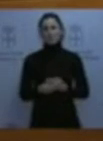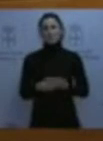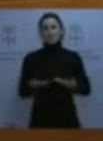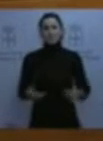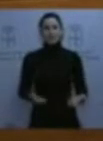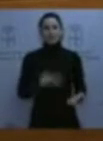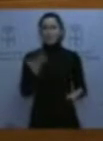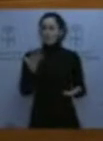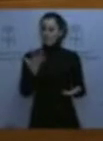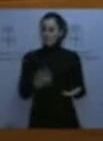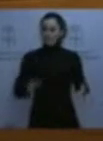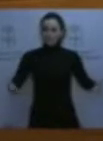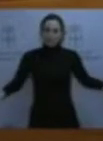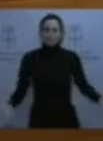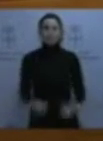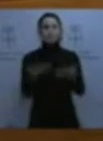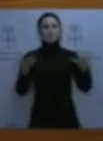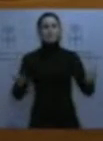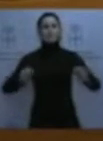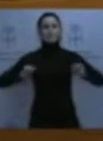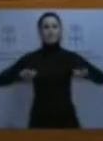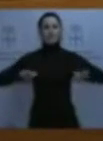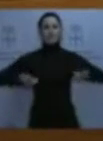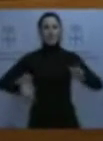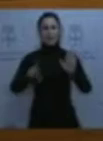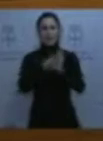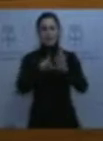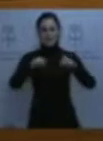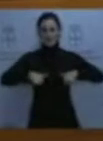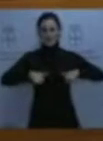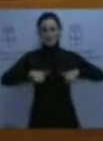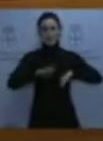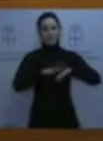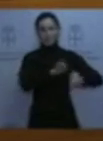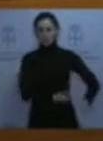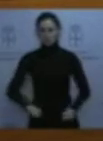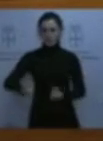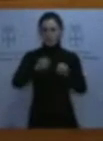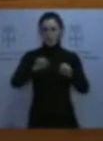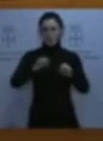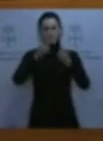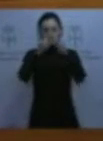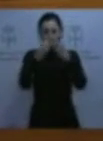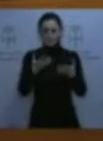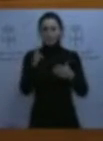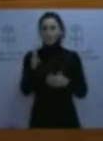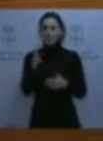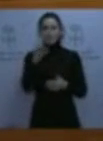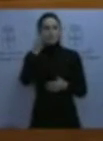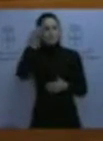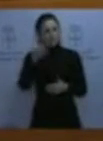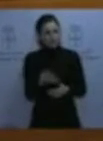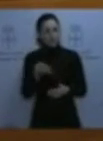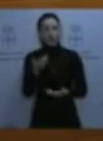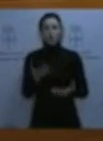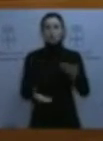también puede impulsar una iniciativa legislativa en Asturias que garantice la efectividad del derecho a la verdad, a la justicia y a la